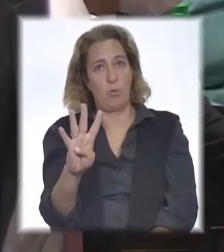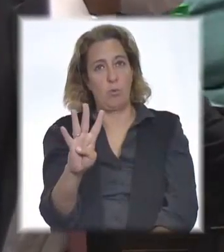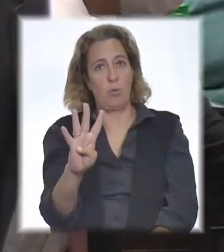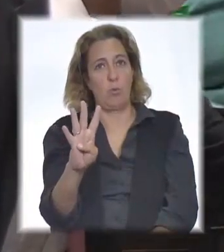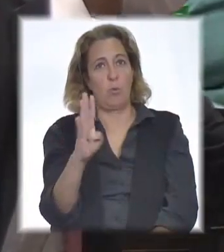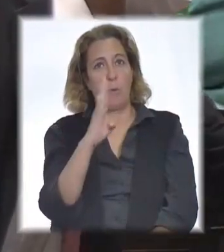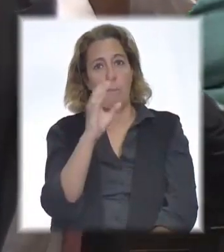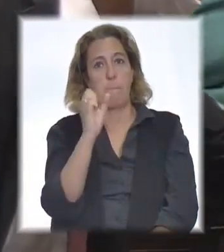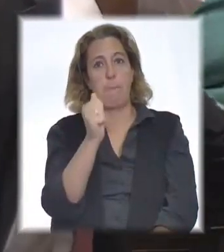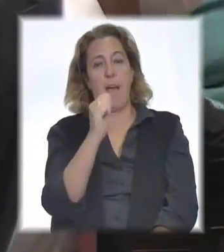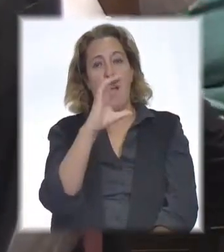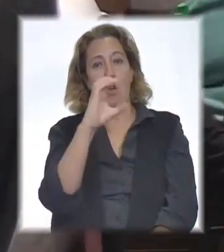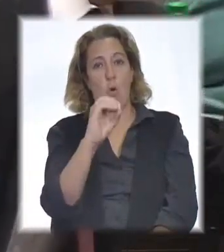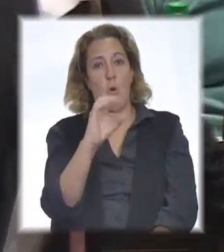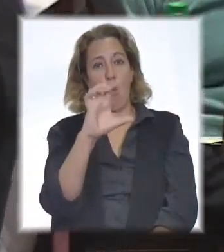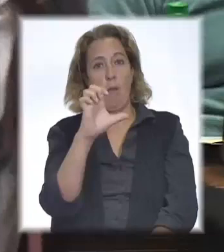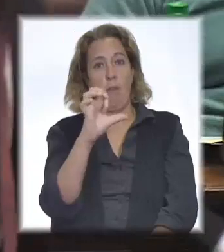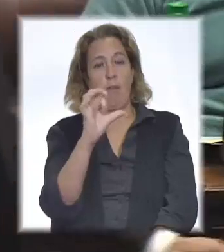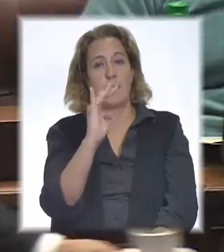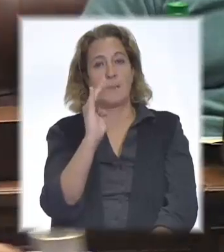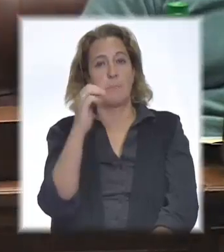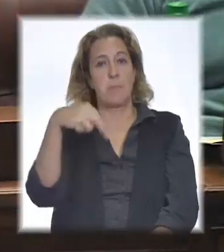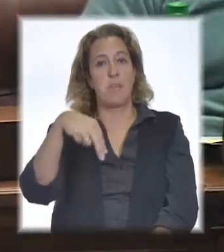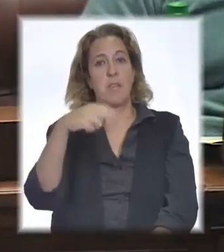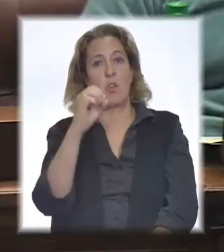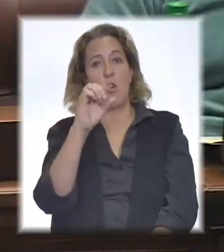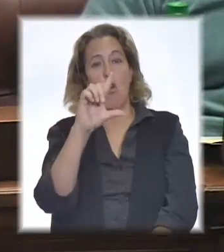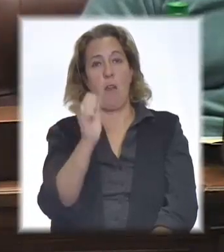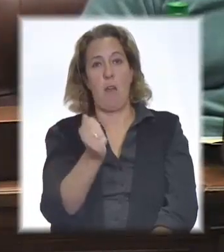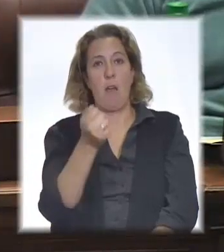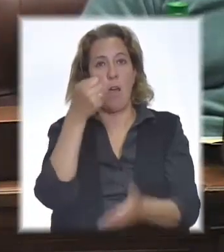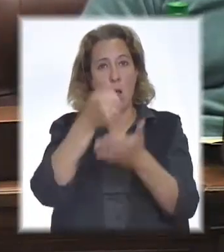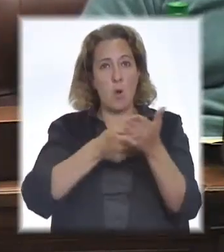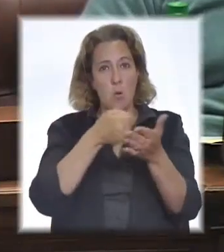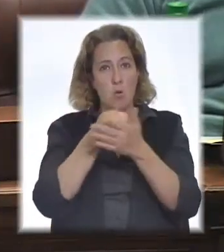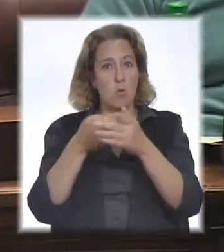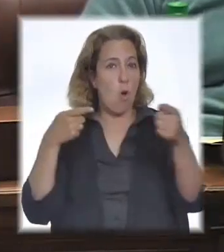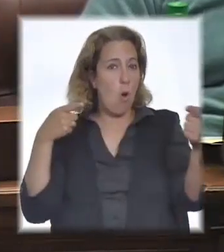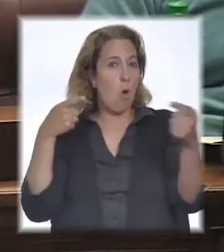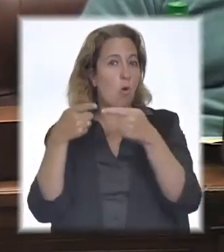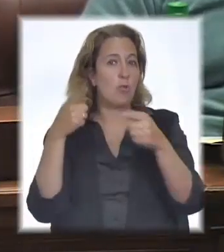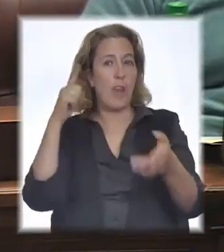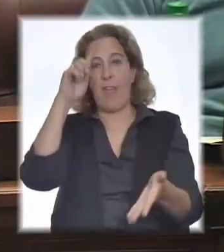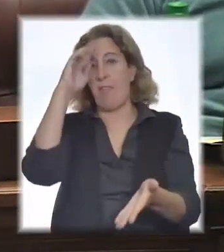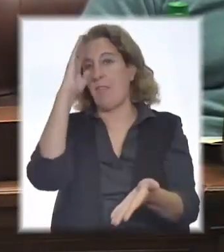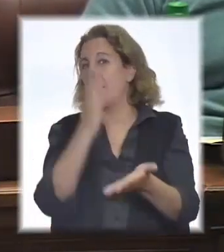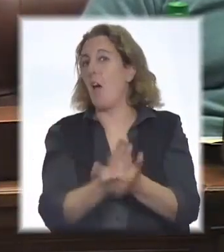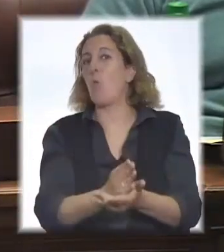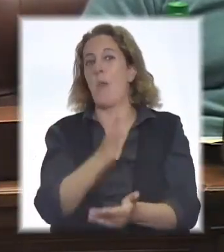paco espínola y luchó contra la dictadura de tierra